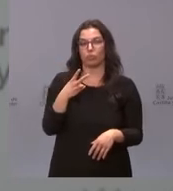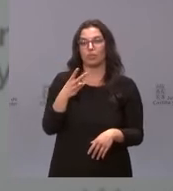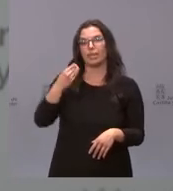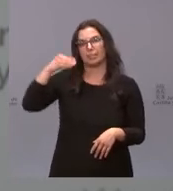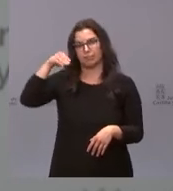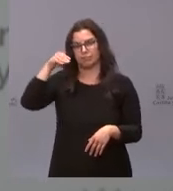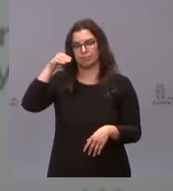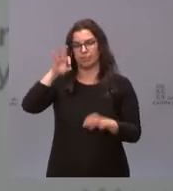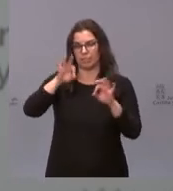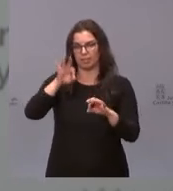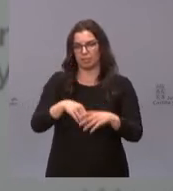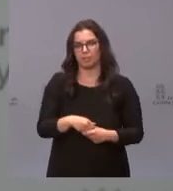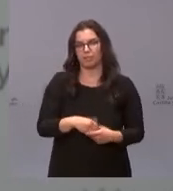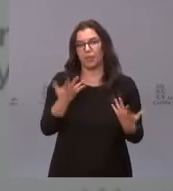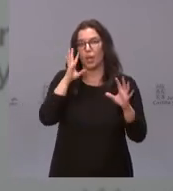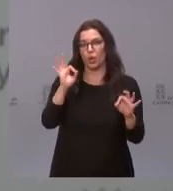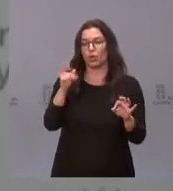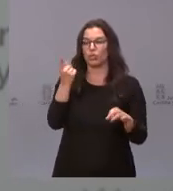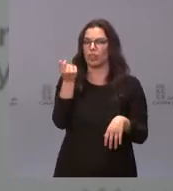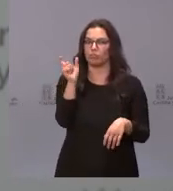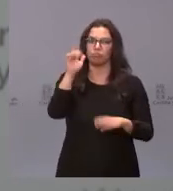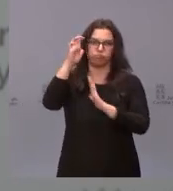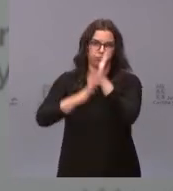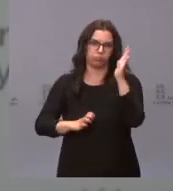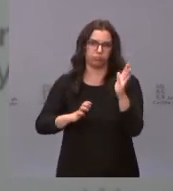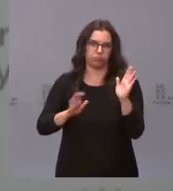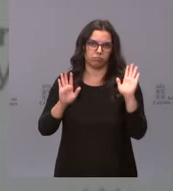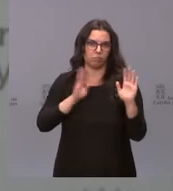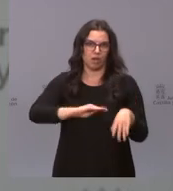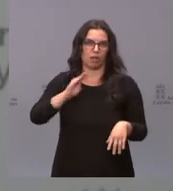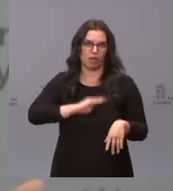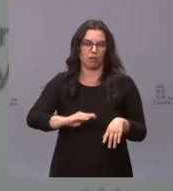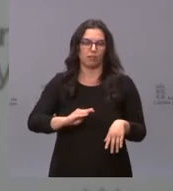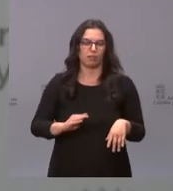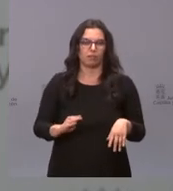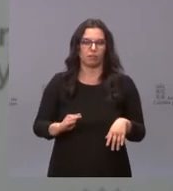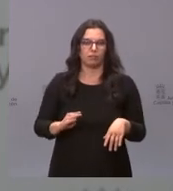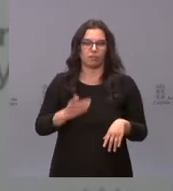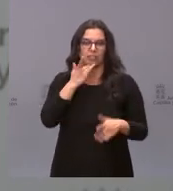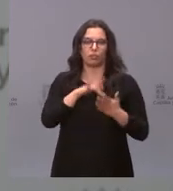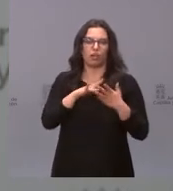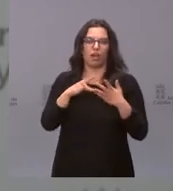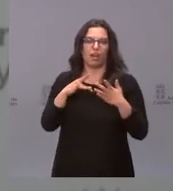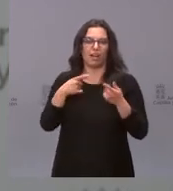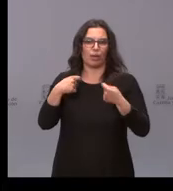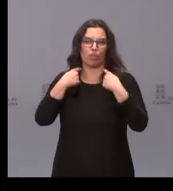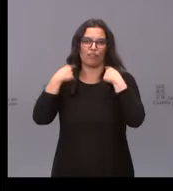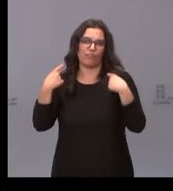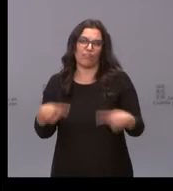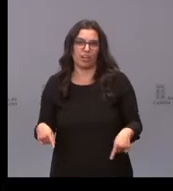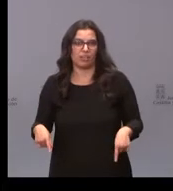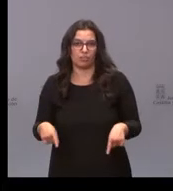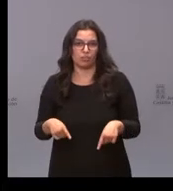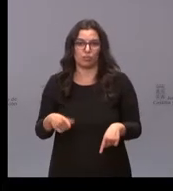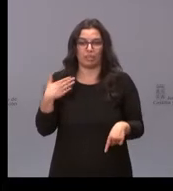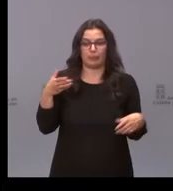intereses que lógicamente es una cifra pues mucho más moderada en un fracaso de su negocio empresarial de una